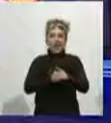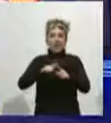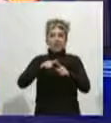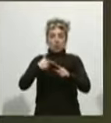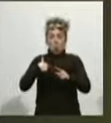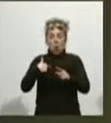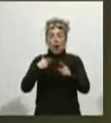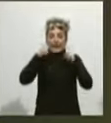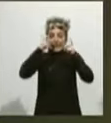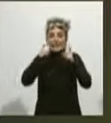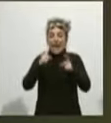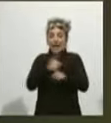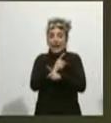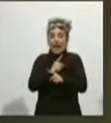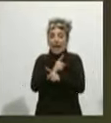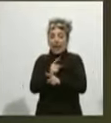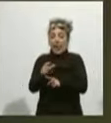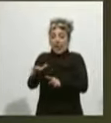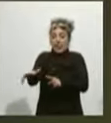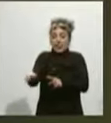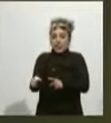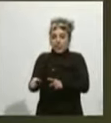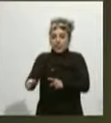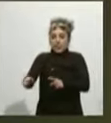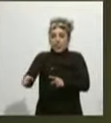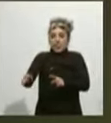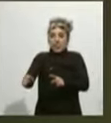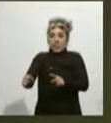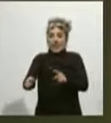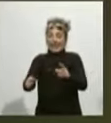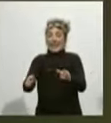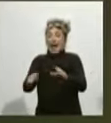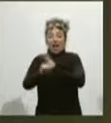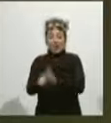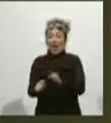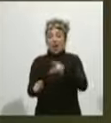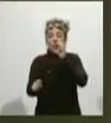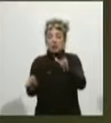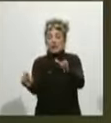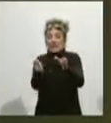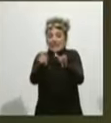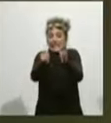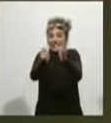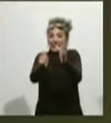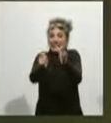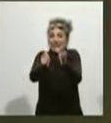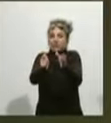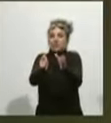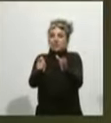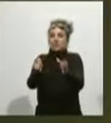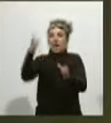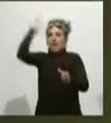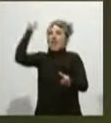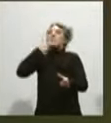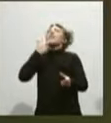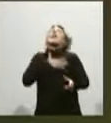el tenedor y con los nervios temblándome la mano me di un tintineo a la copa. ¡Glum, glum, glum, glum, glum! Que el rey me dijo,